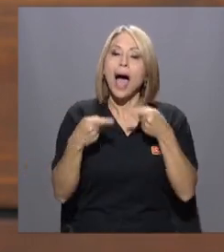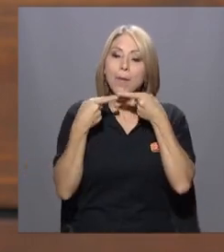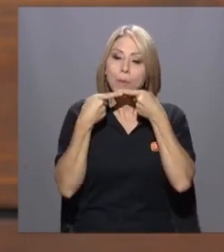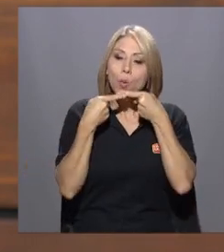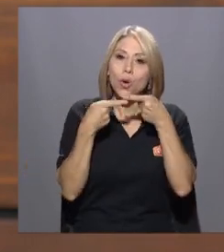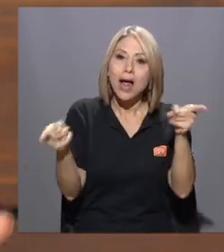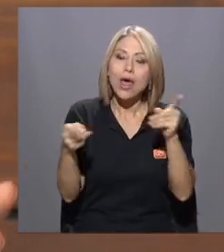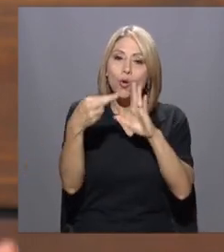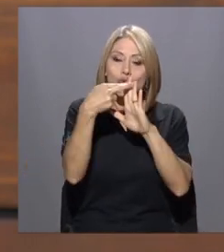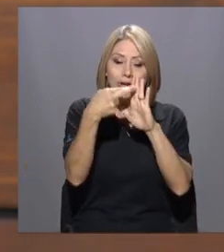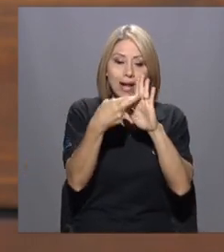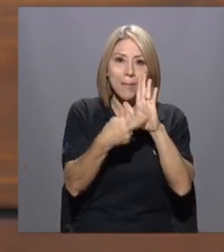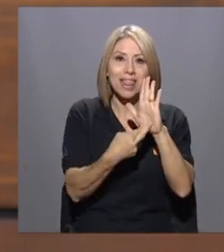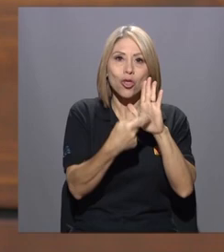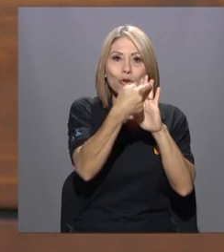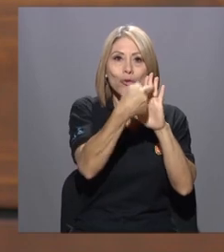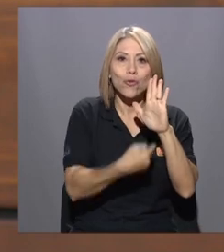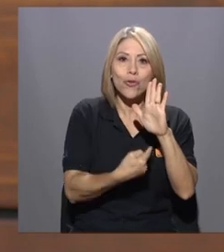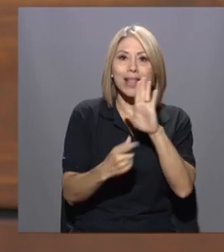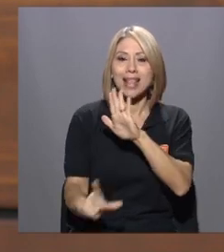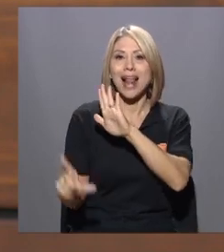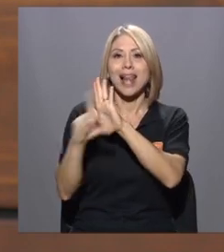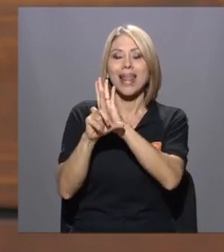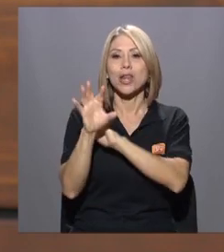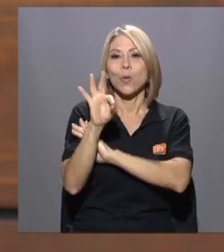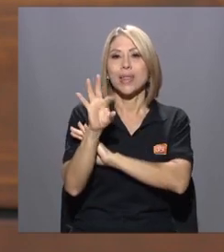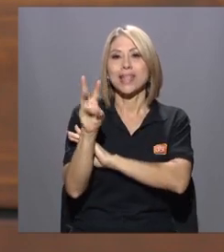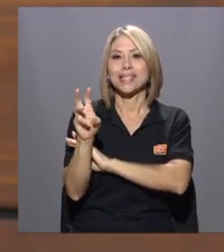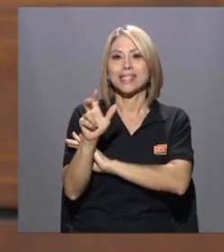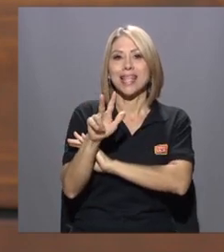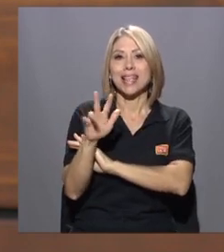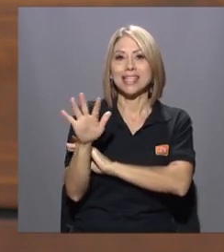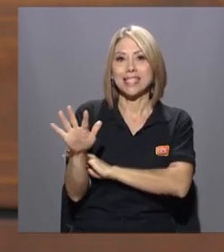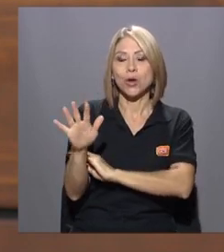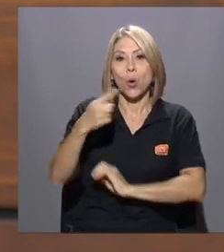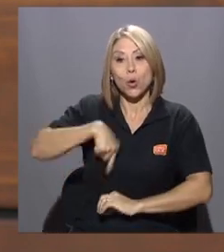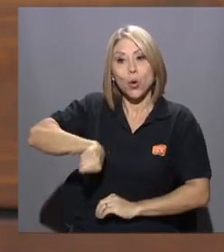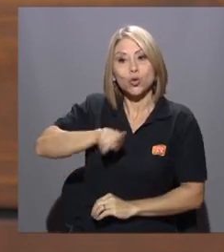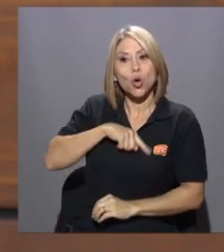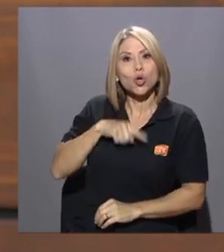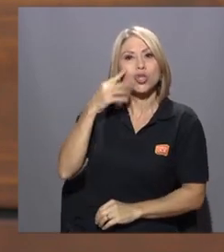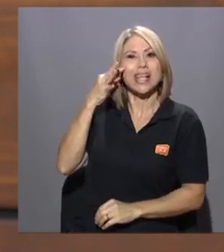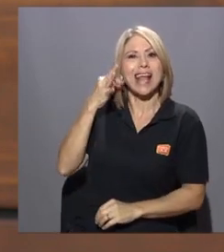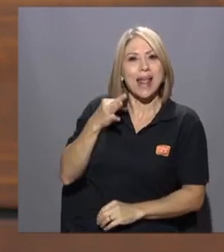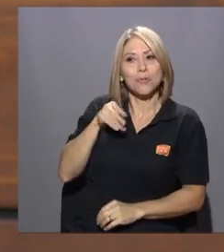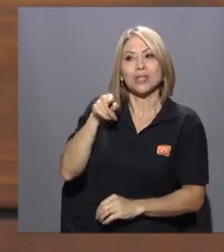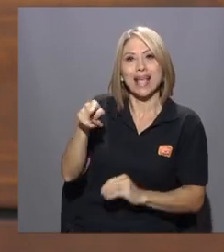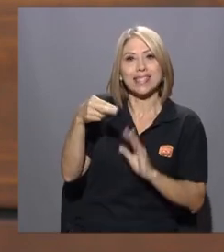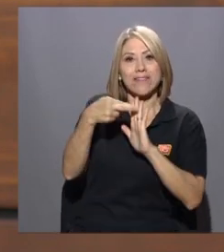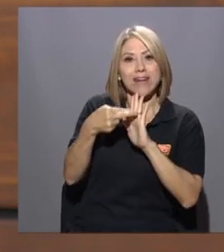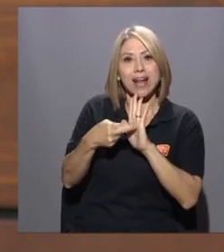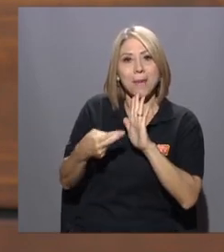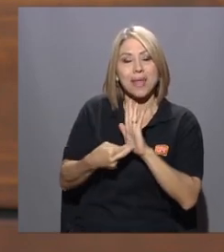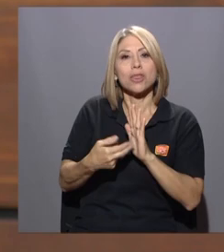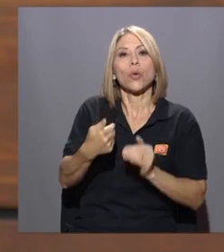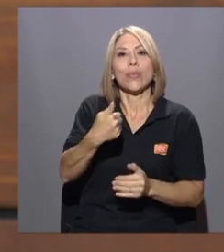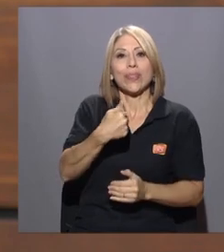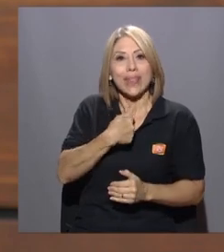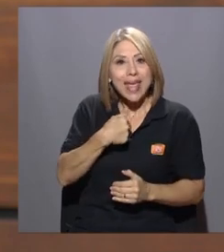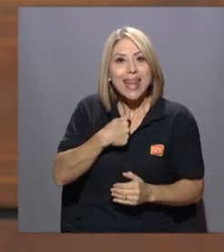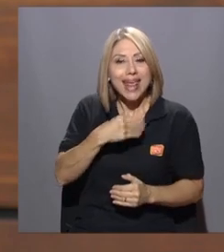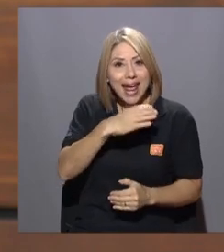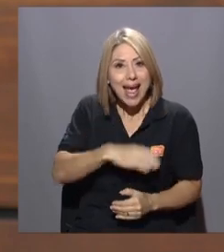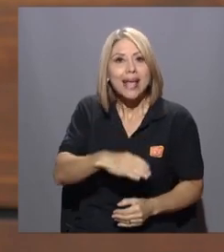el reglamento de la ley 9635. Nosotros consideramos que ese reglamento contiene aspectos